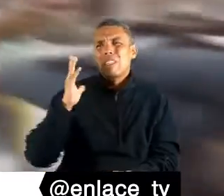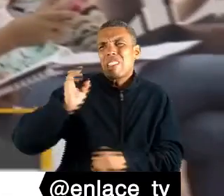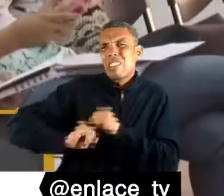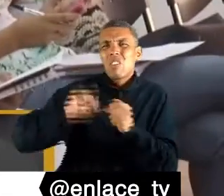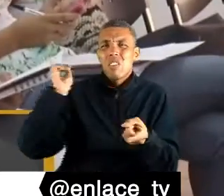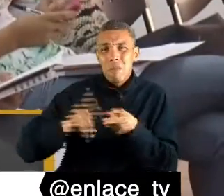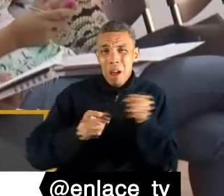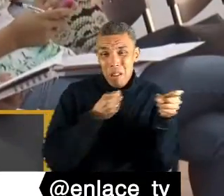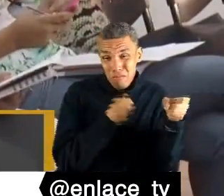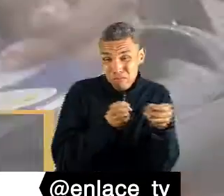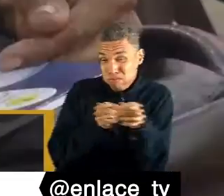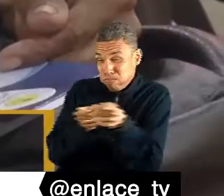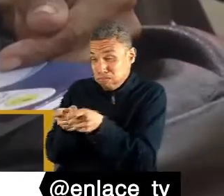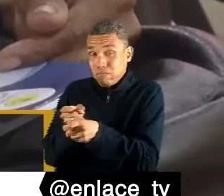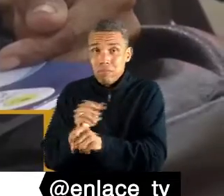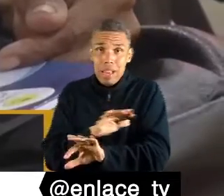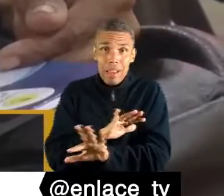armado.